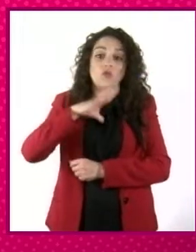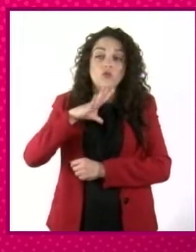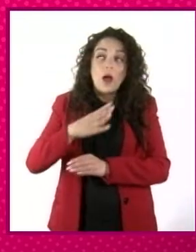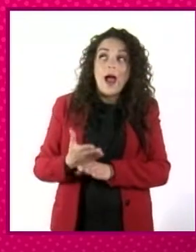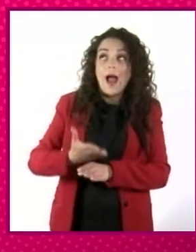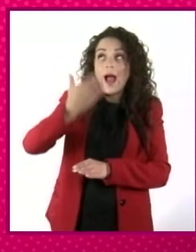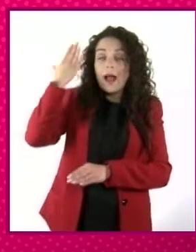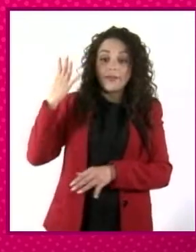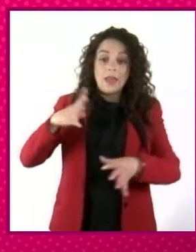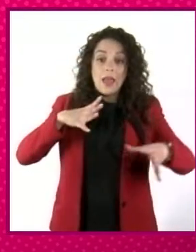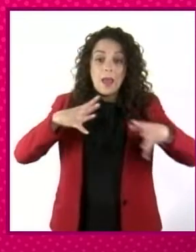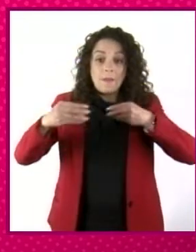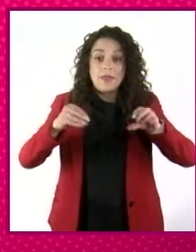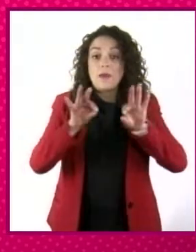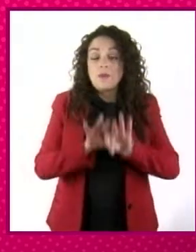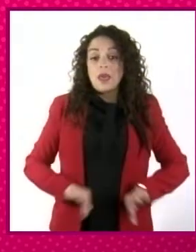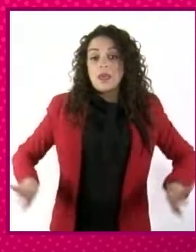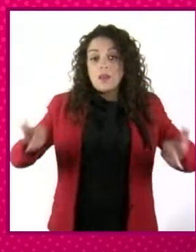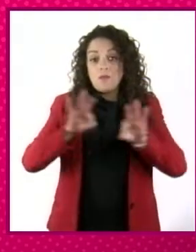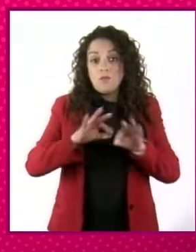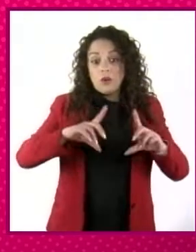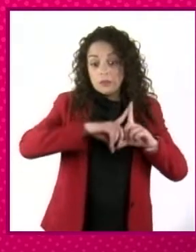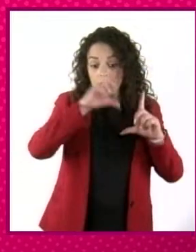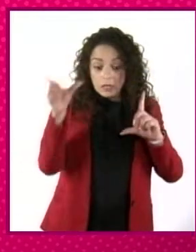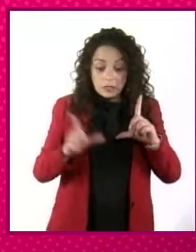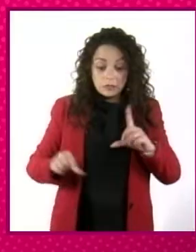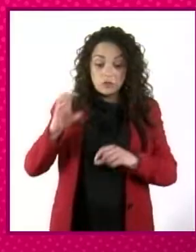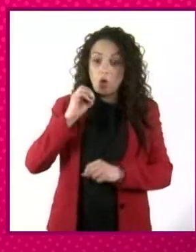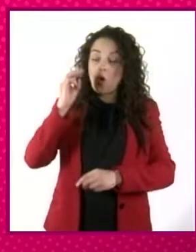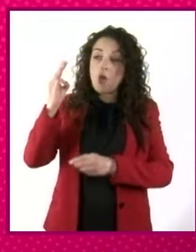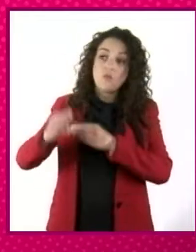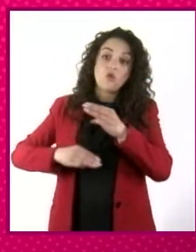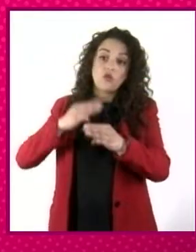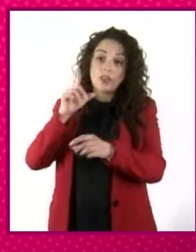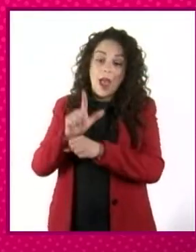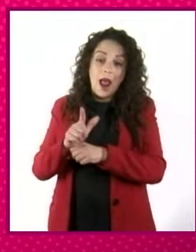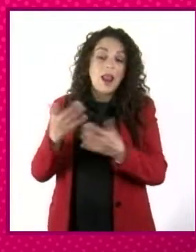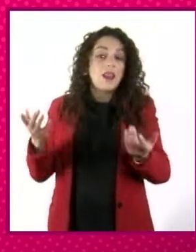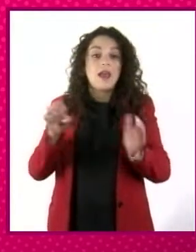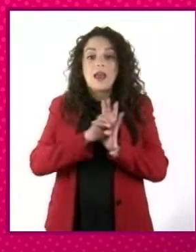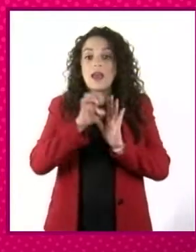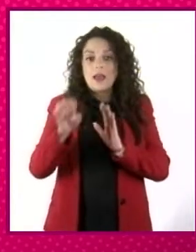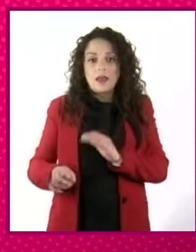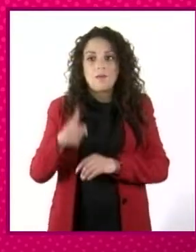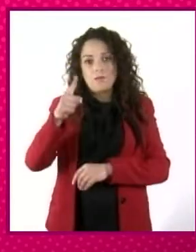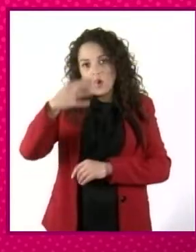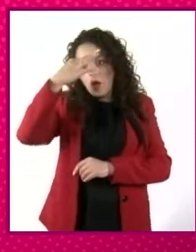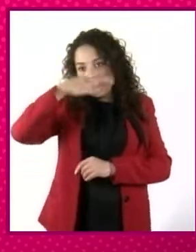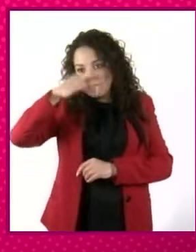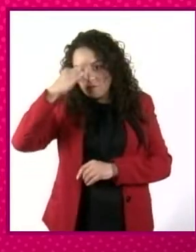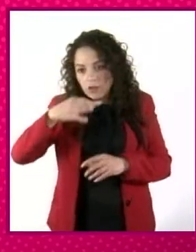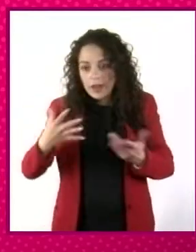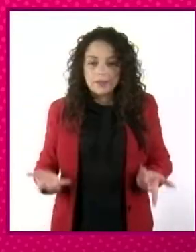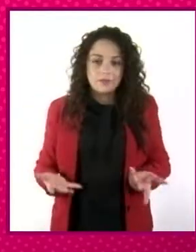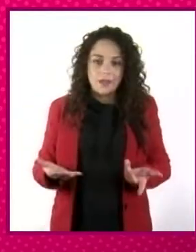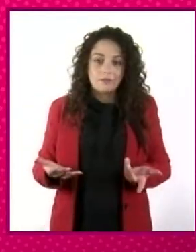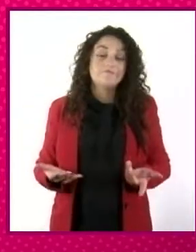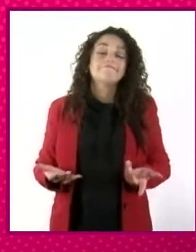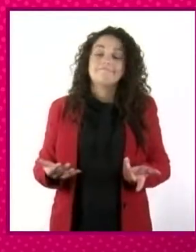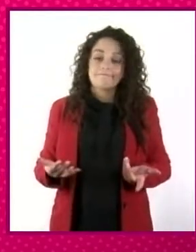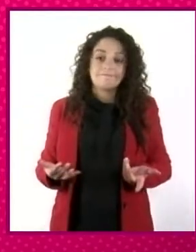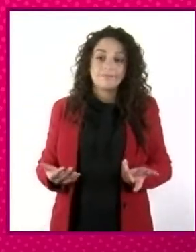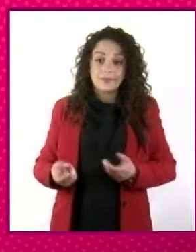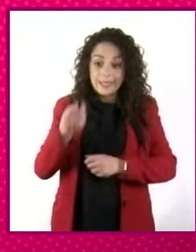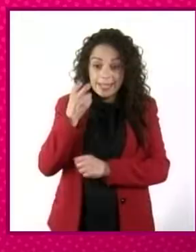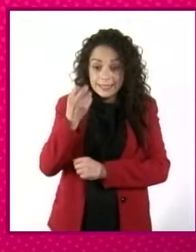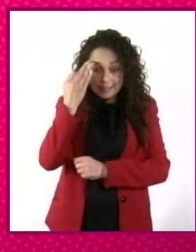sido importantes a nivel nacional y mundial, como la de la influenza, ¿no? Y la evolución que ha tenido este virus. Pues estamos en ese